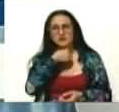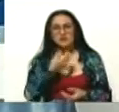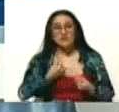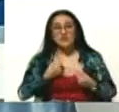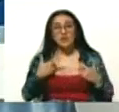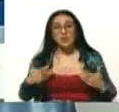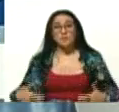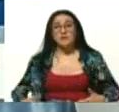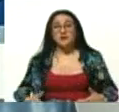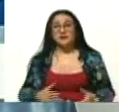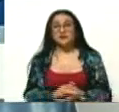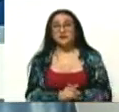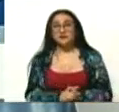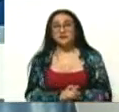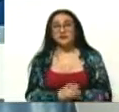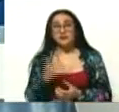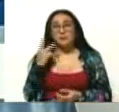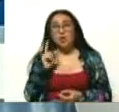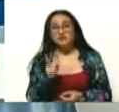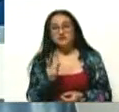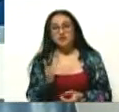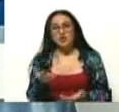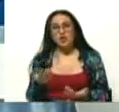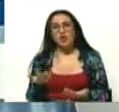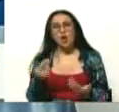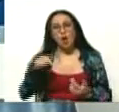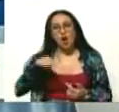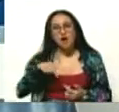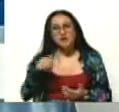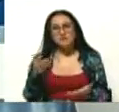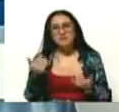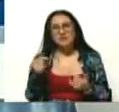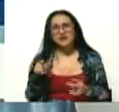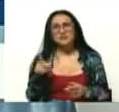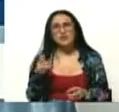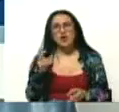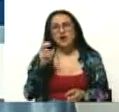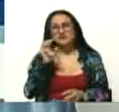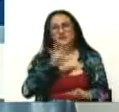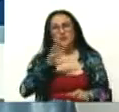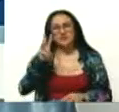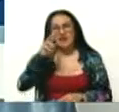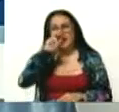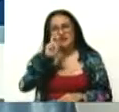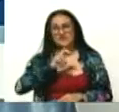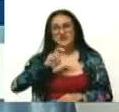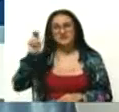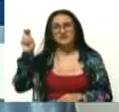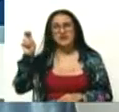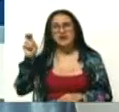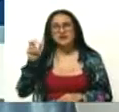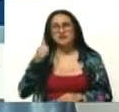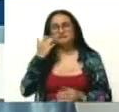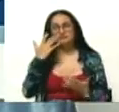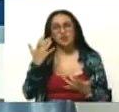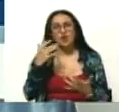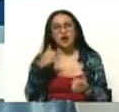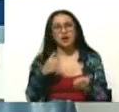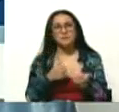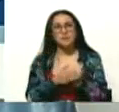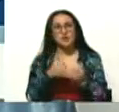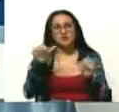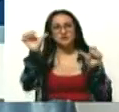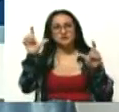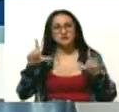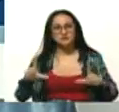humana. Y por eso hemos querido el día de hoy, en el marco del 53 aniversario, y tenemos imágenes de apoyo muy importantes, ya